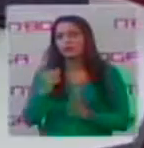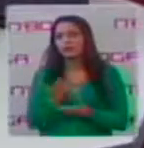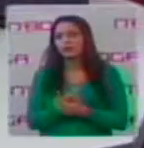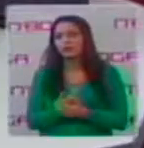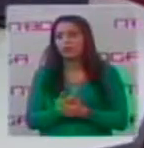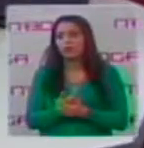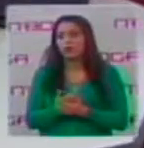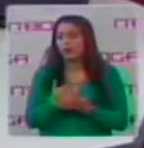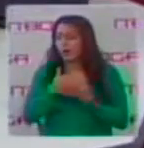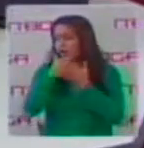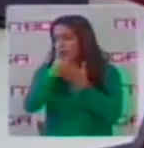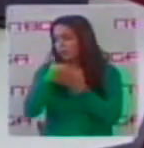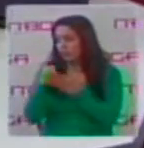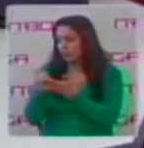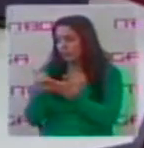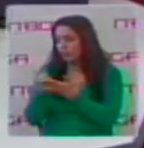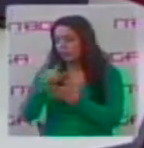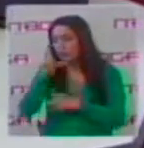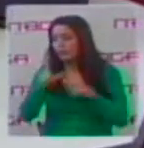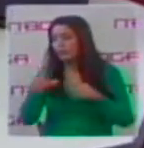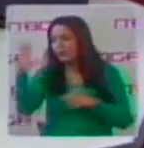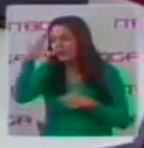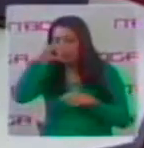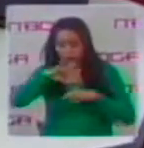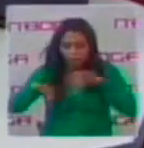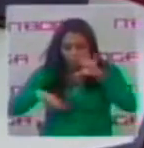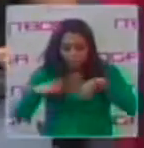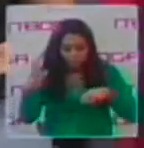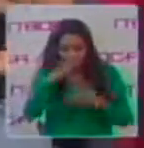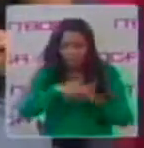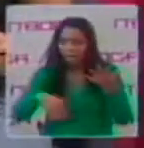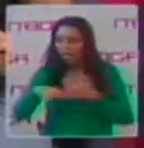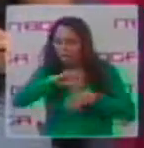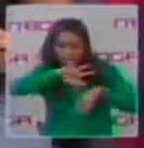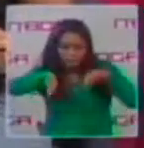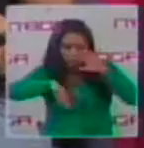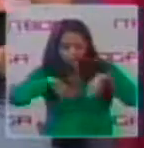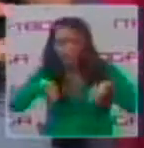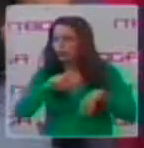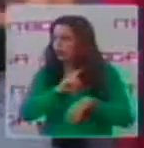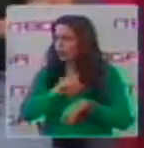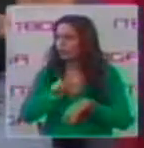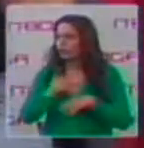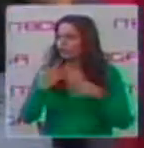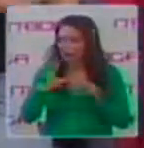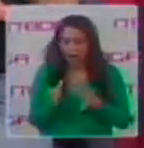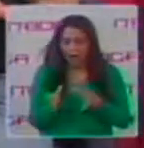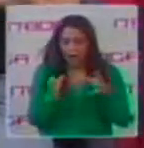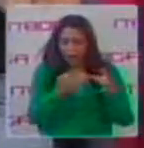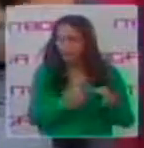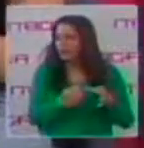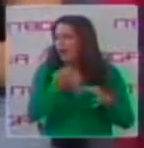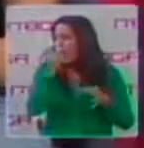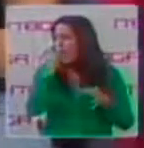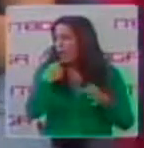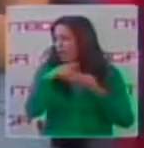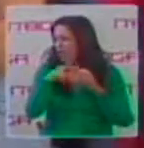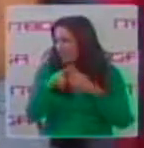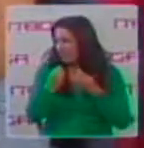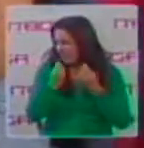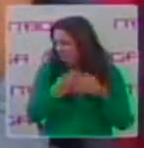tener productos no contaminados, porque ya no van a estar mezclados con los productos, con los desechos orgánicos.